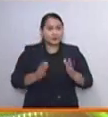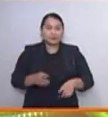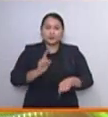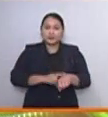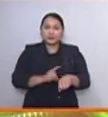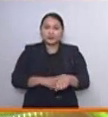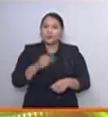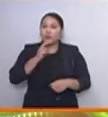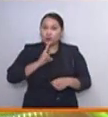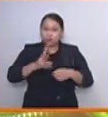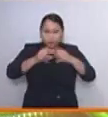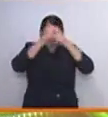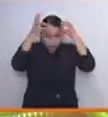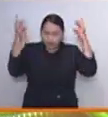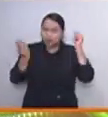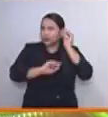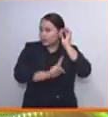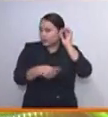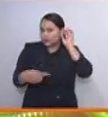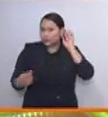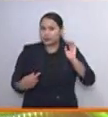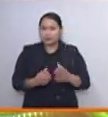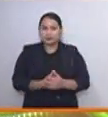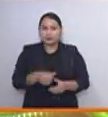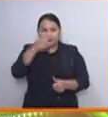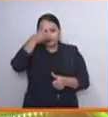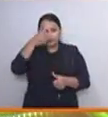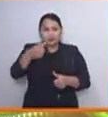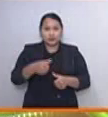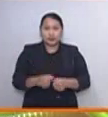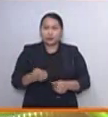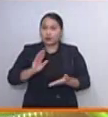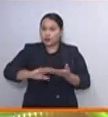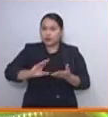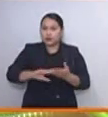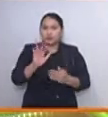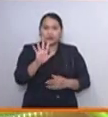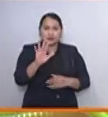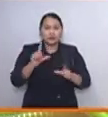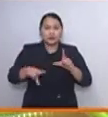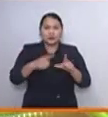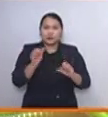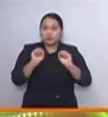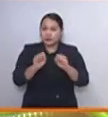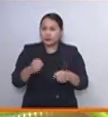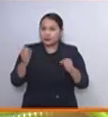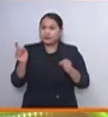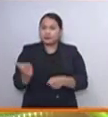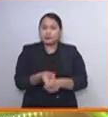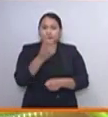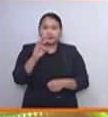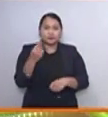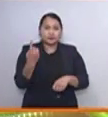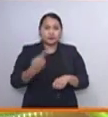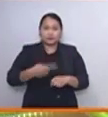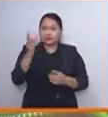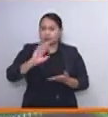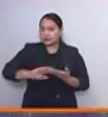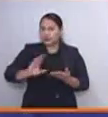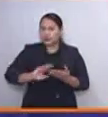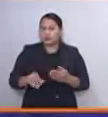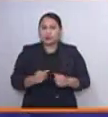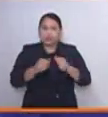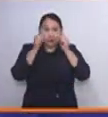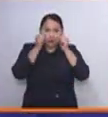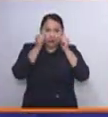de hacer de tus sueños una realidad con la diaria. Les recuerdo que por la inversión de 5 lempiras usted podría ganar 60 veces su inversión. Así que